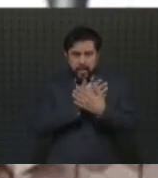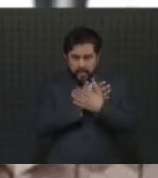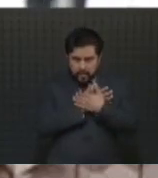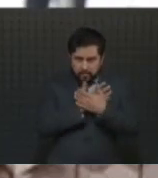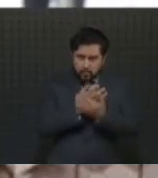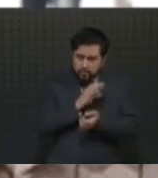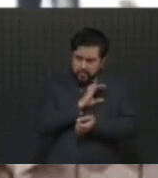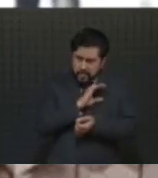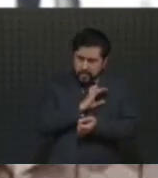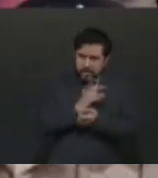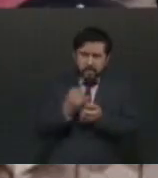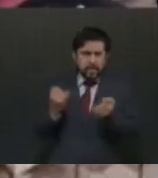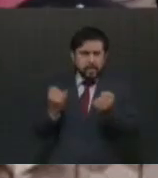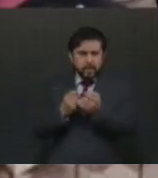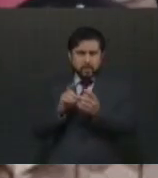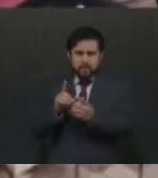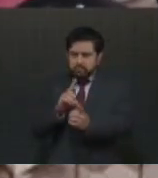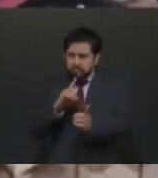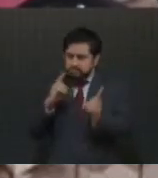muchas gracias.